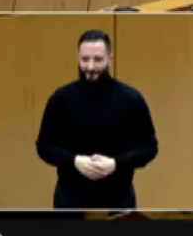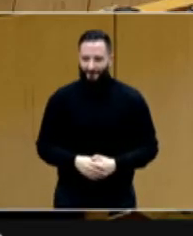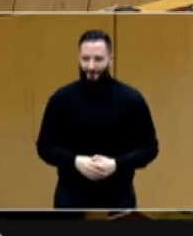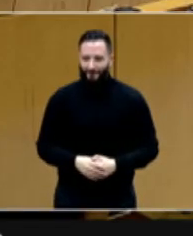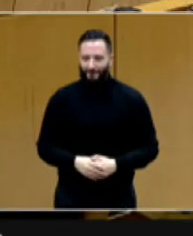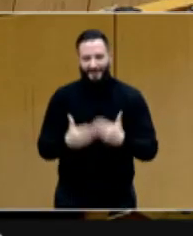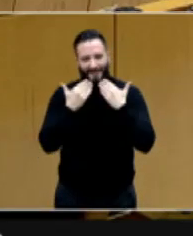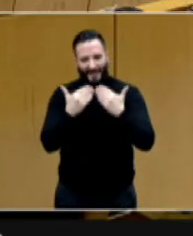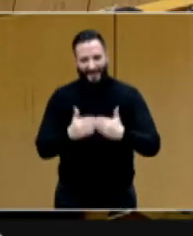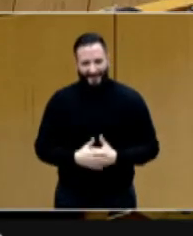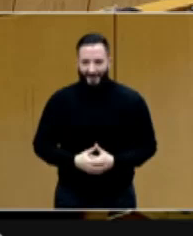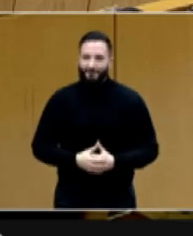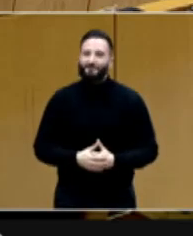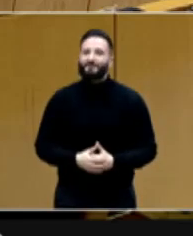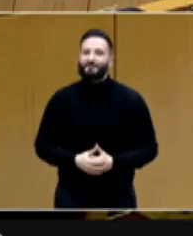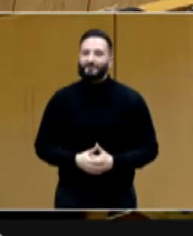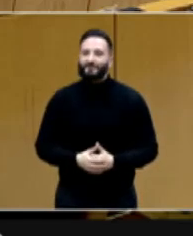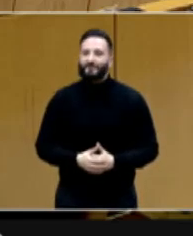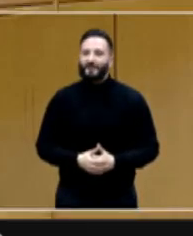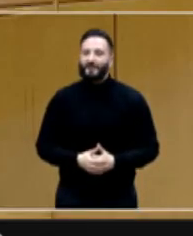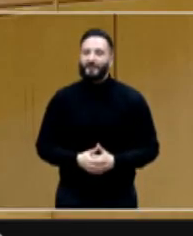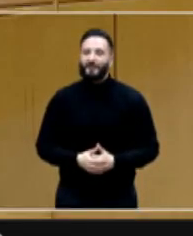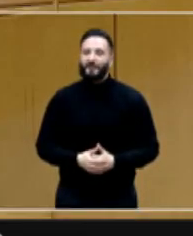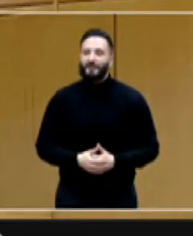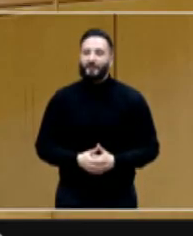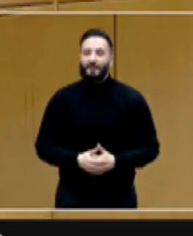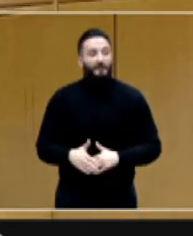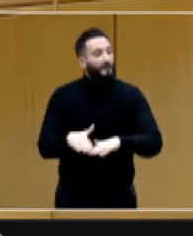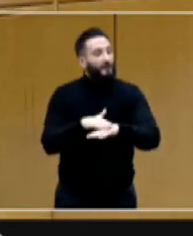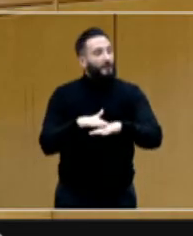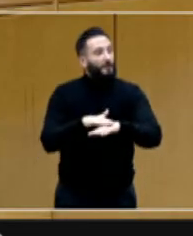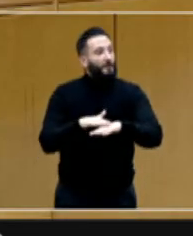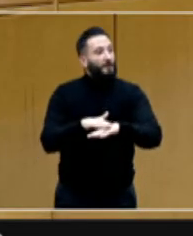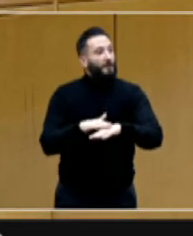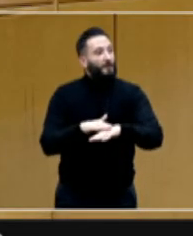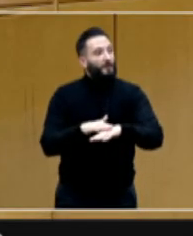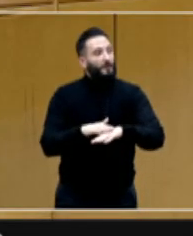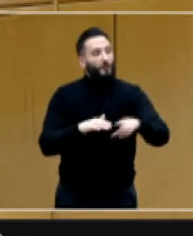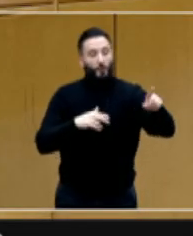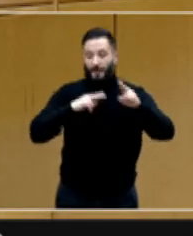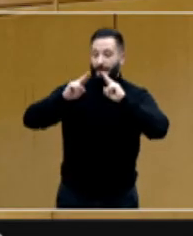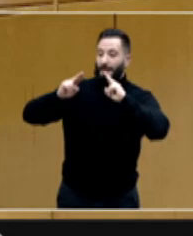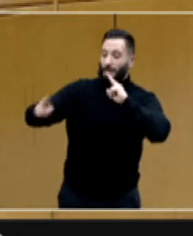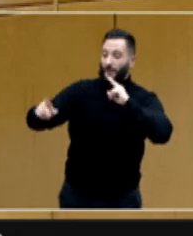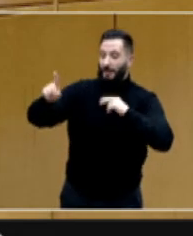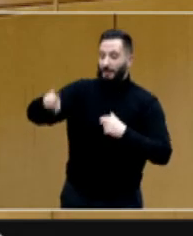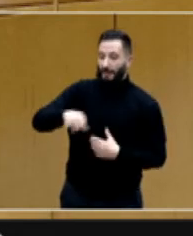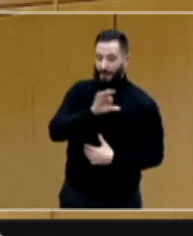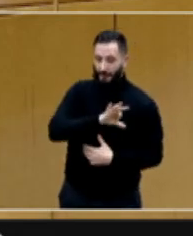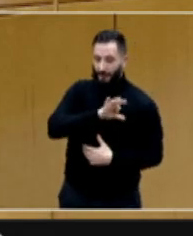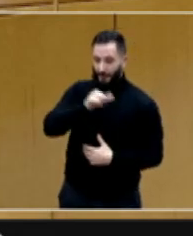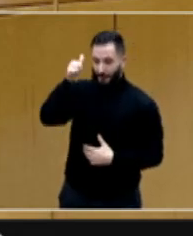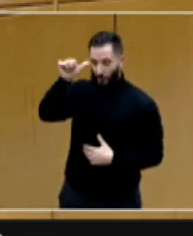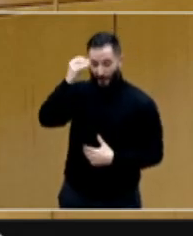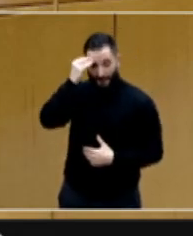Gracias había una Perdón era para contestar este señor también Creo que